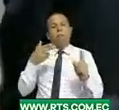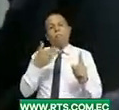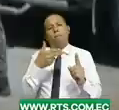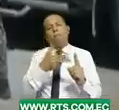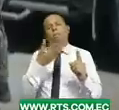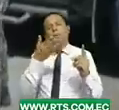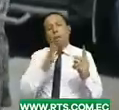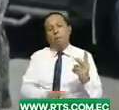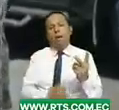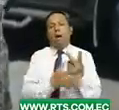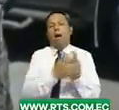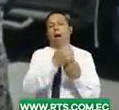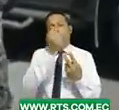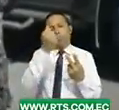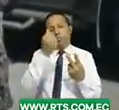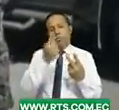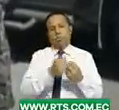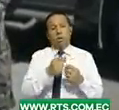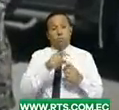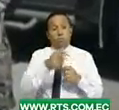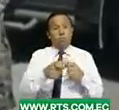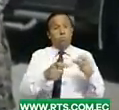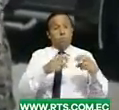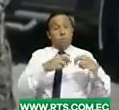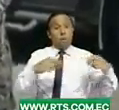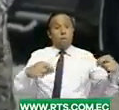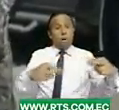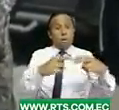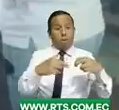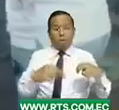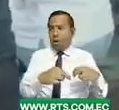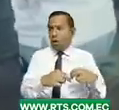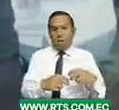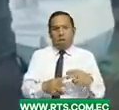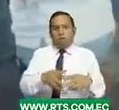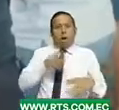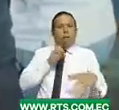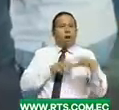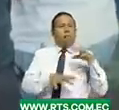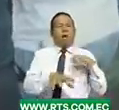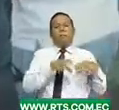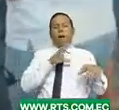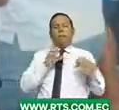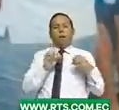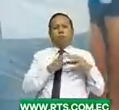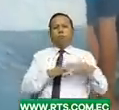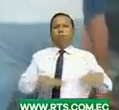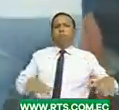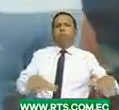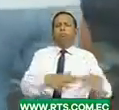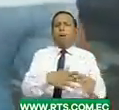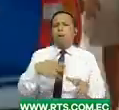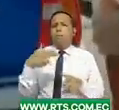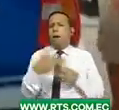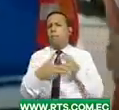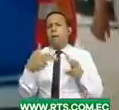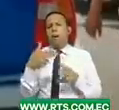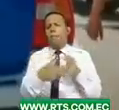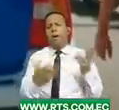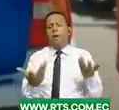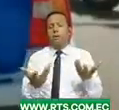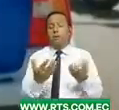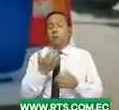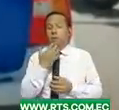en ese momento, el hambre se les fue. El olor a pólvora invadió el local. El sicario de postre repartió balas sin